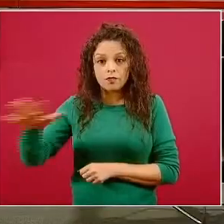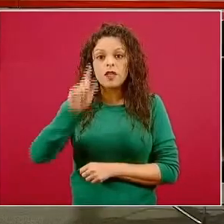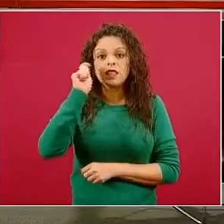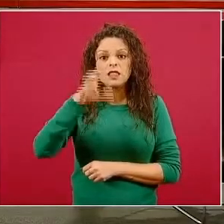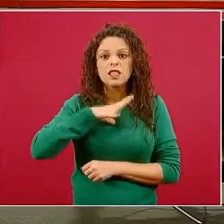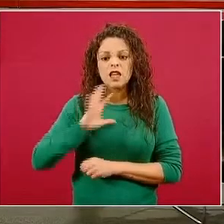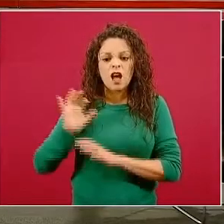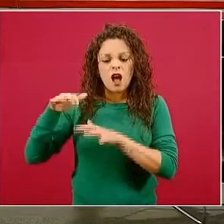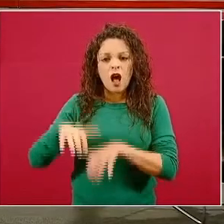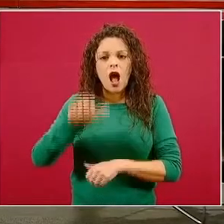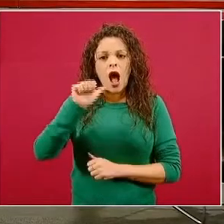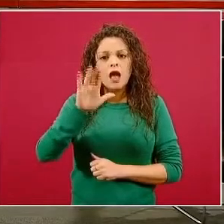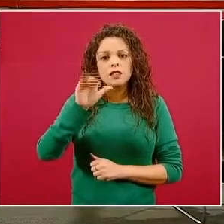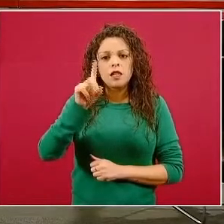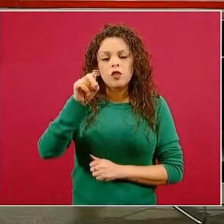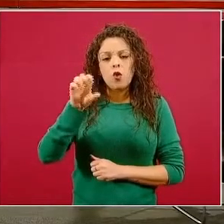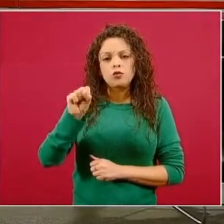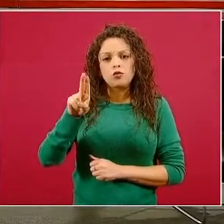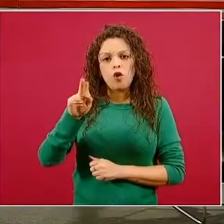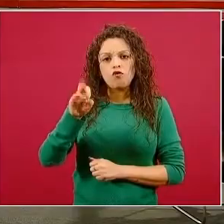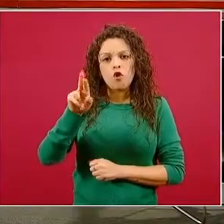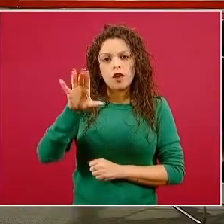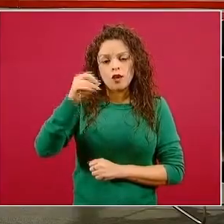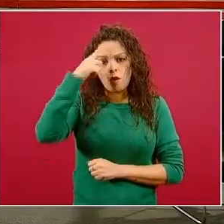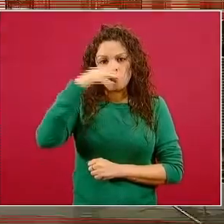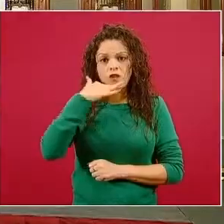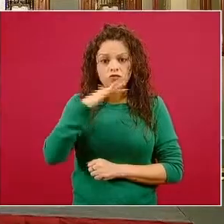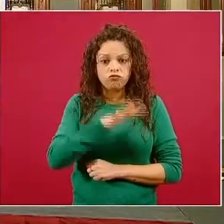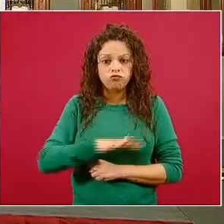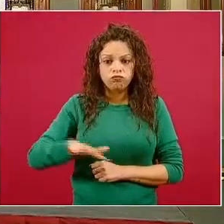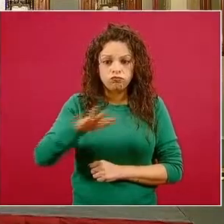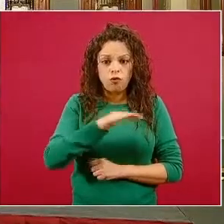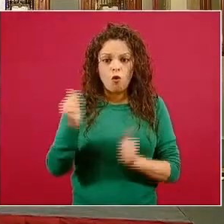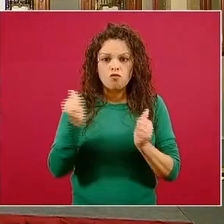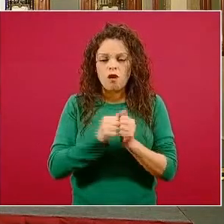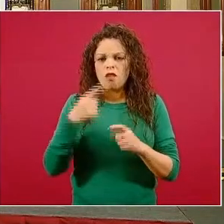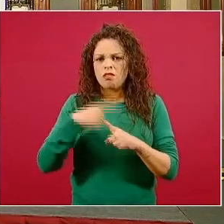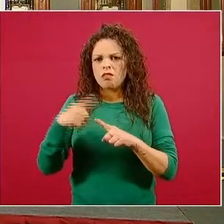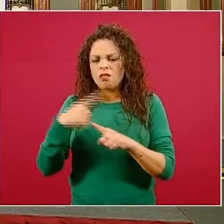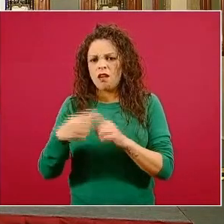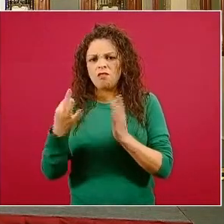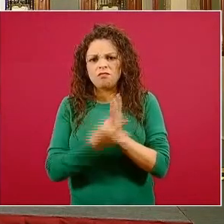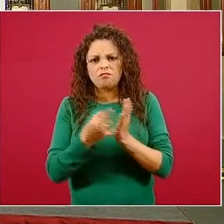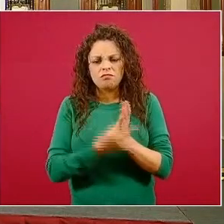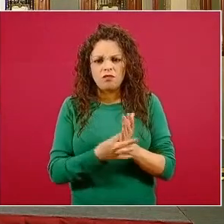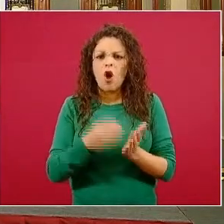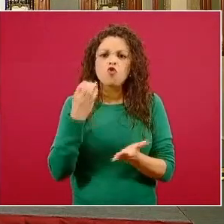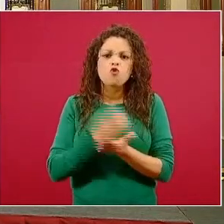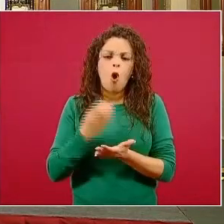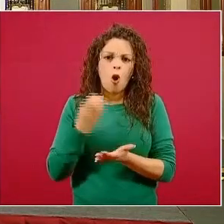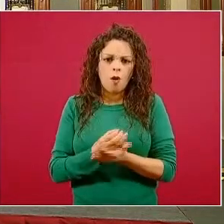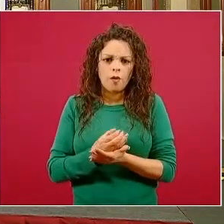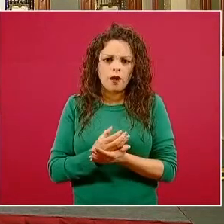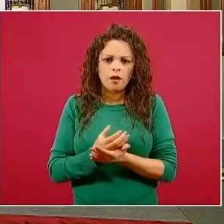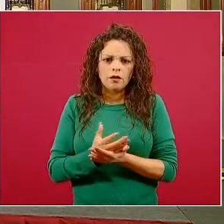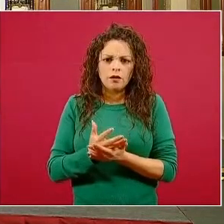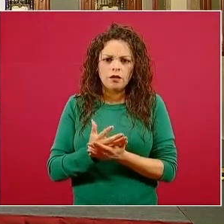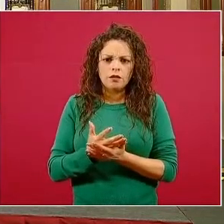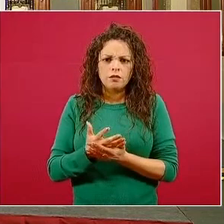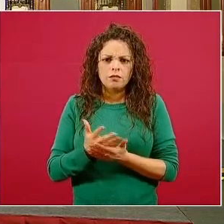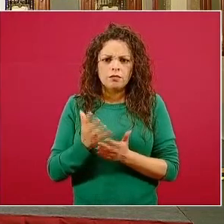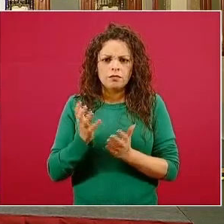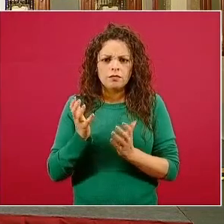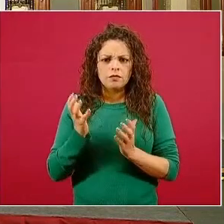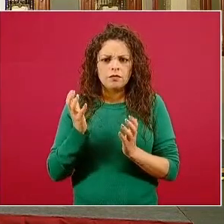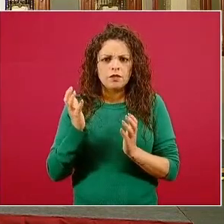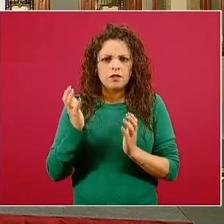de ácido sulfúrico y lixivados metálicos, principalmente de cobre, hace ¿cuántos años han pasado ya, estimado José